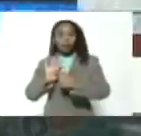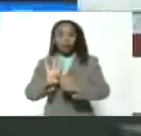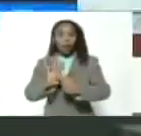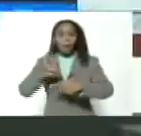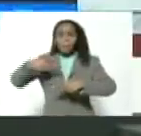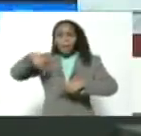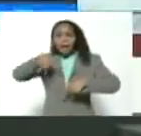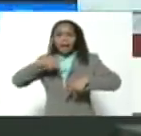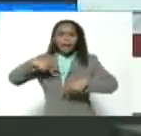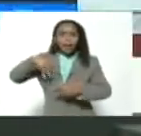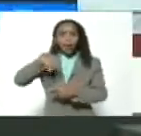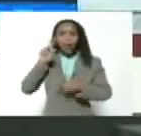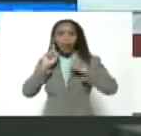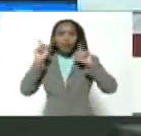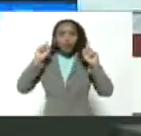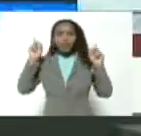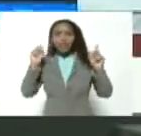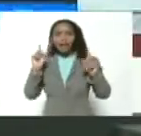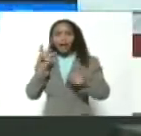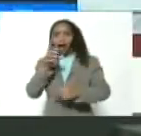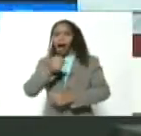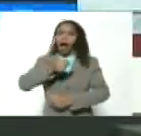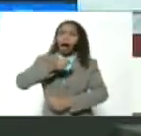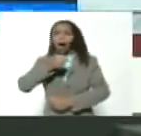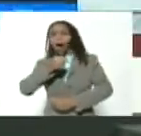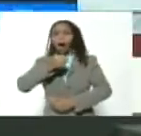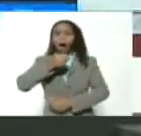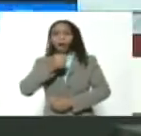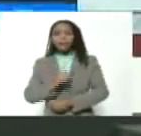bailarines, bailarinas, músicos, cantantes,